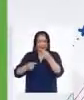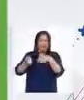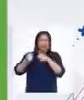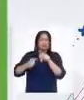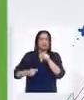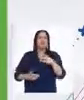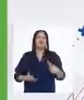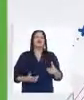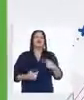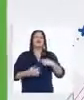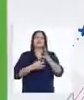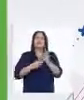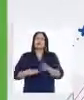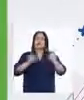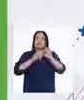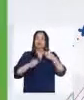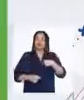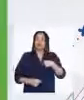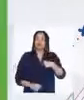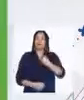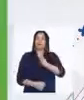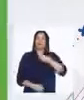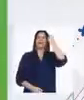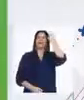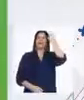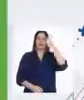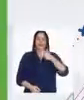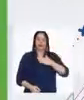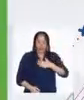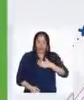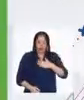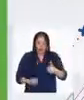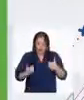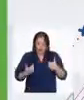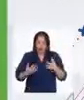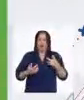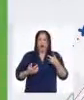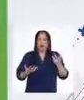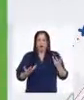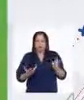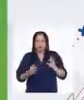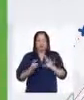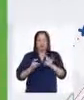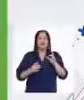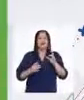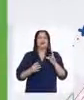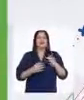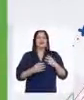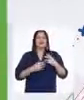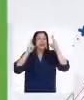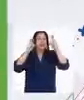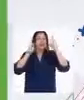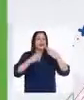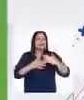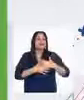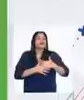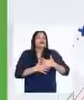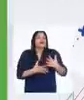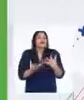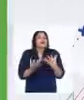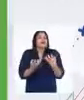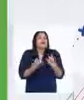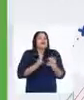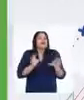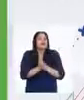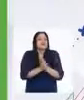lo importante es que yo fui entendiendo o en mi vida fui captando de que la vocación es algo que